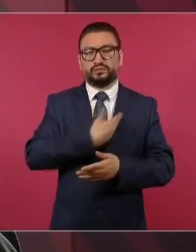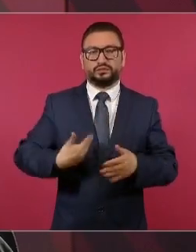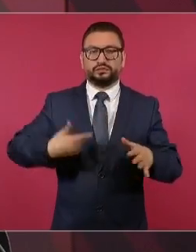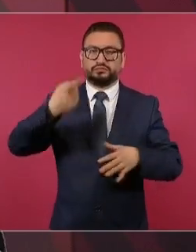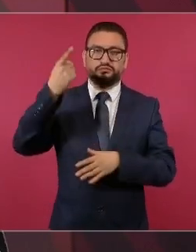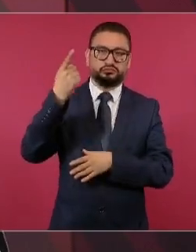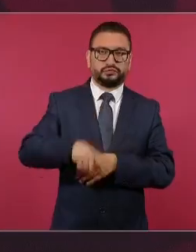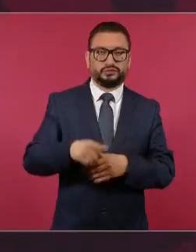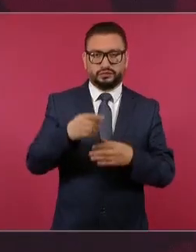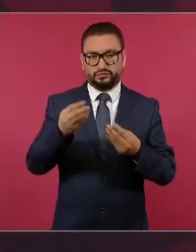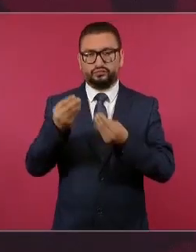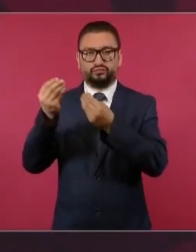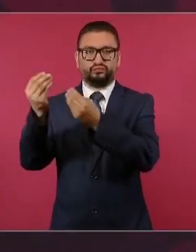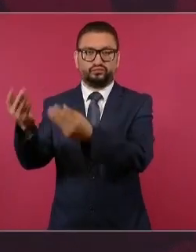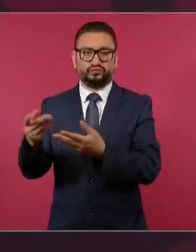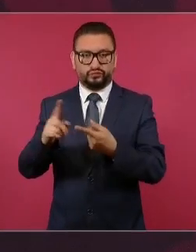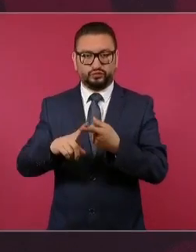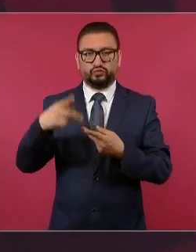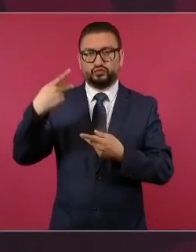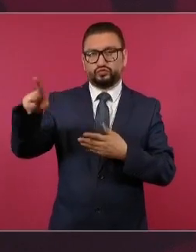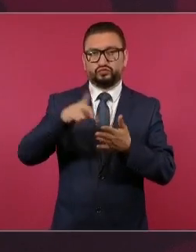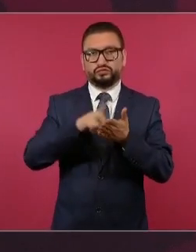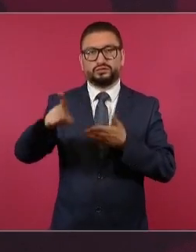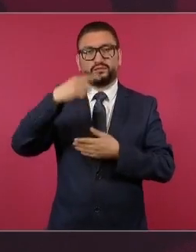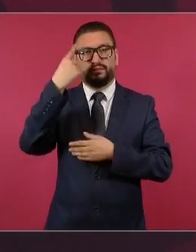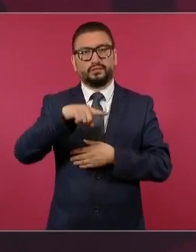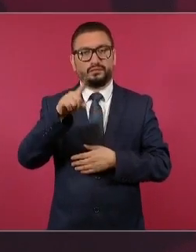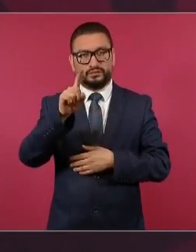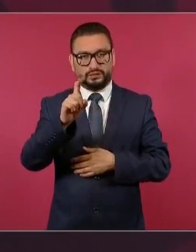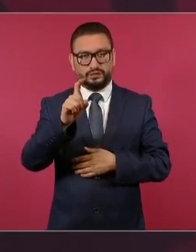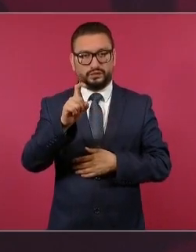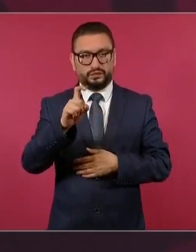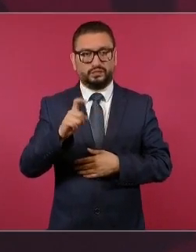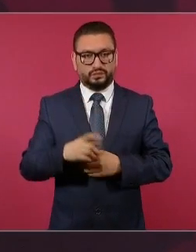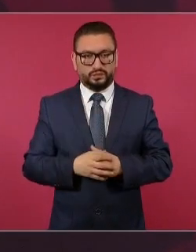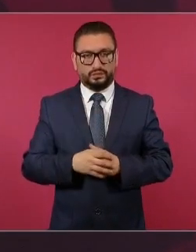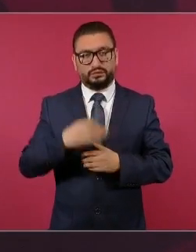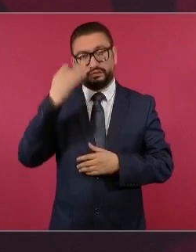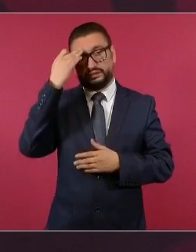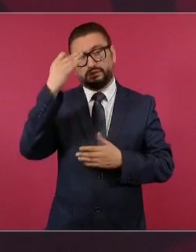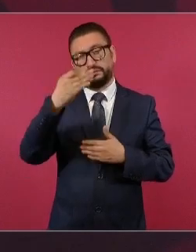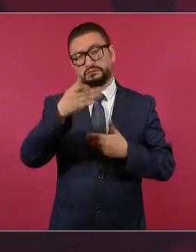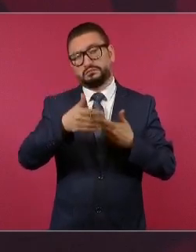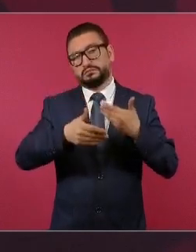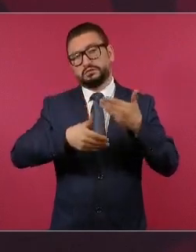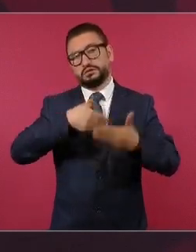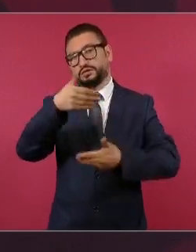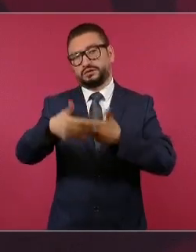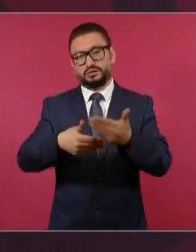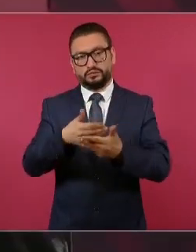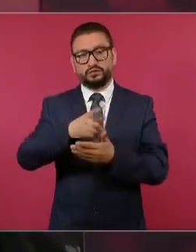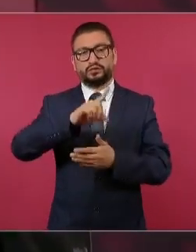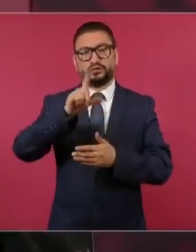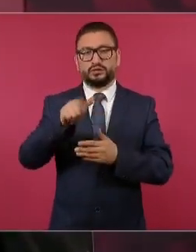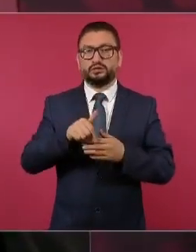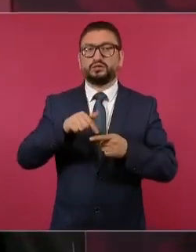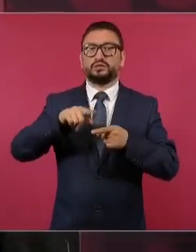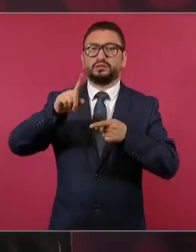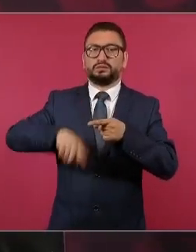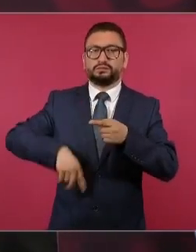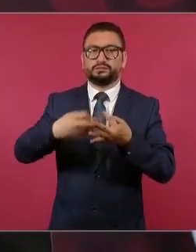histórica y les entrega también el derecho del agua. Pasa el tiempo y les empiezan a quitar